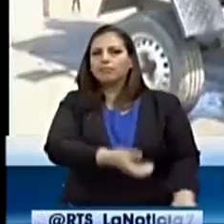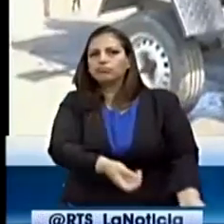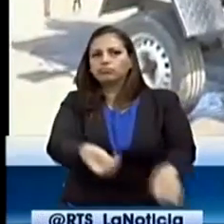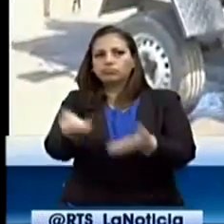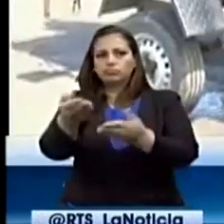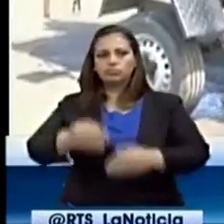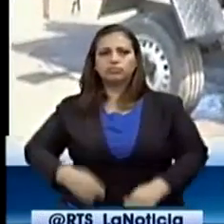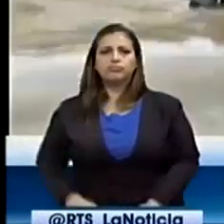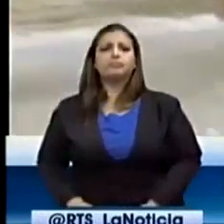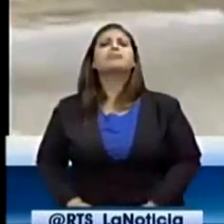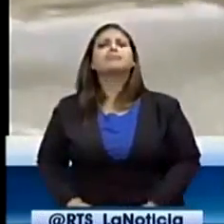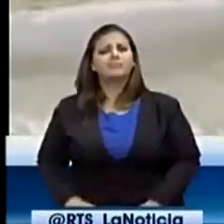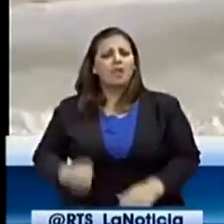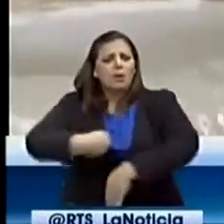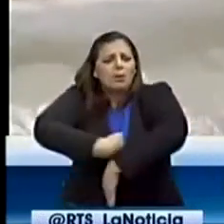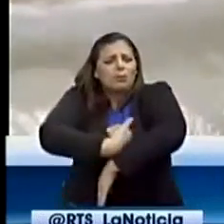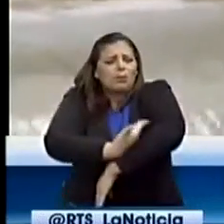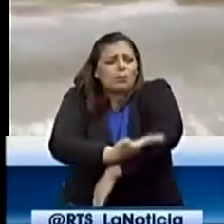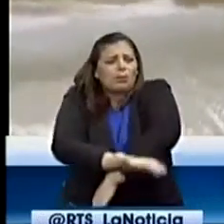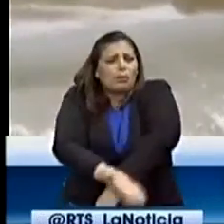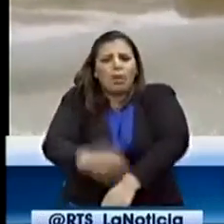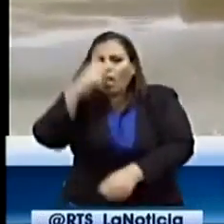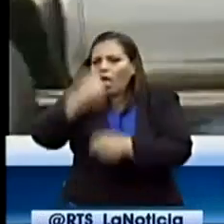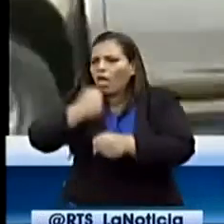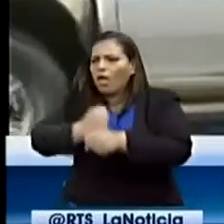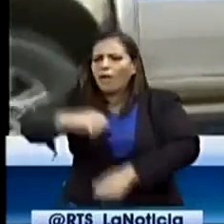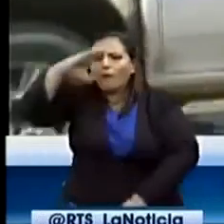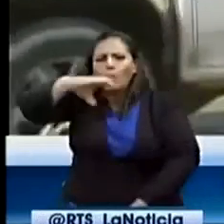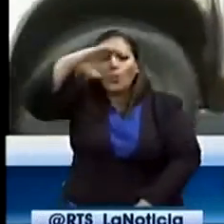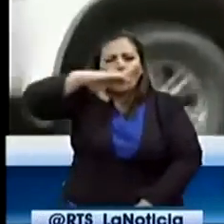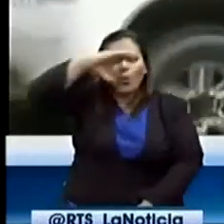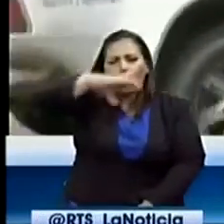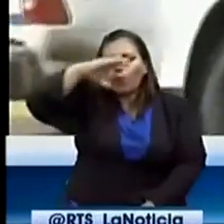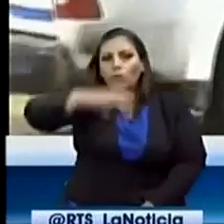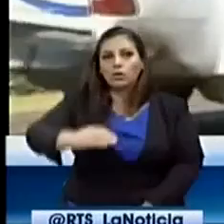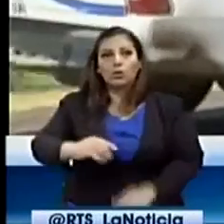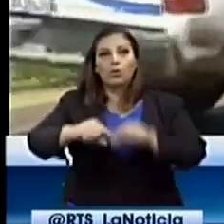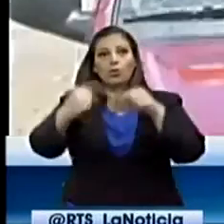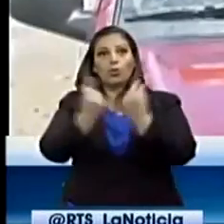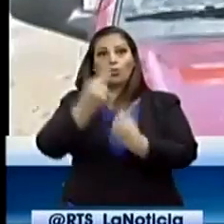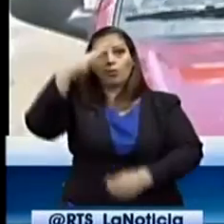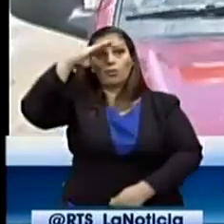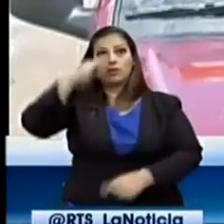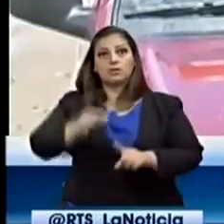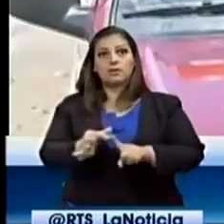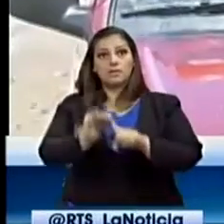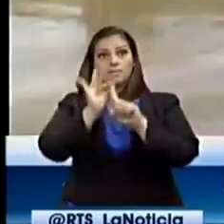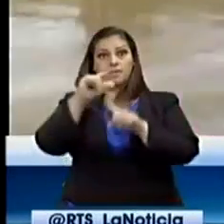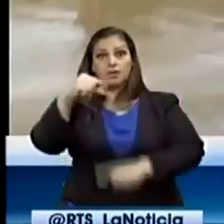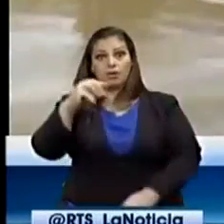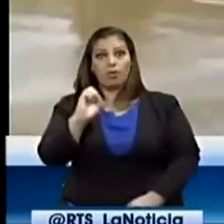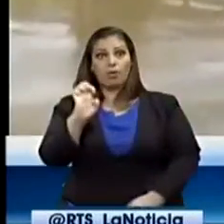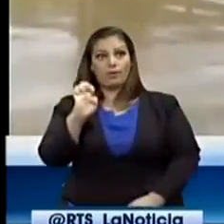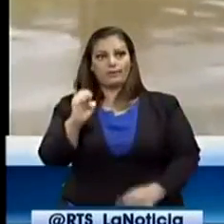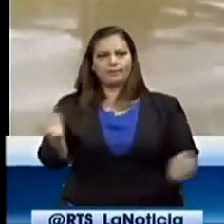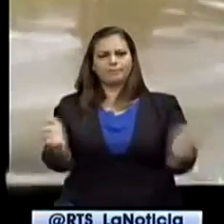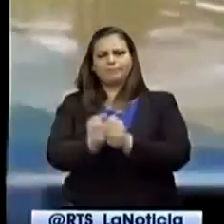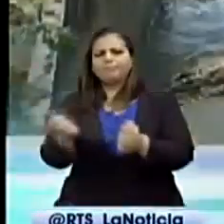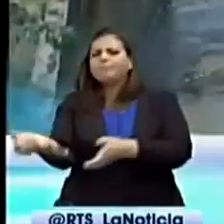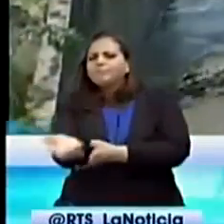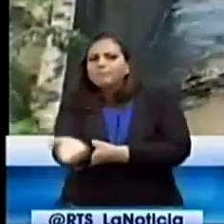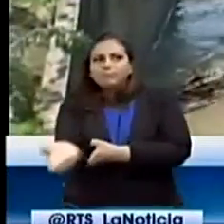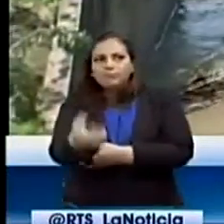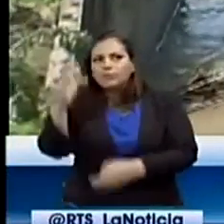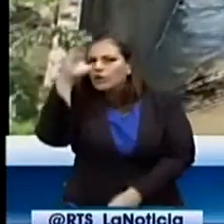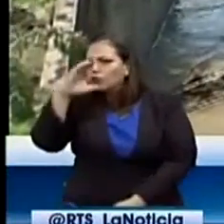Labores de rescate por más de 20 horas realizaron policías del GOE y bomberos de Manta para buscar el cuerpo en la represa en medio